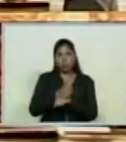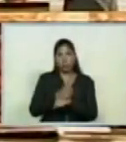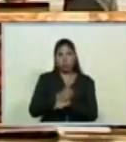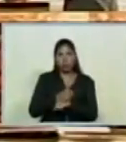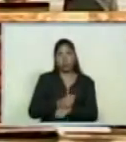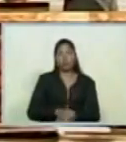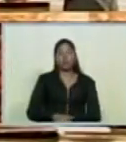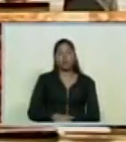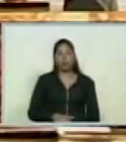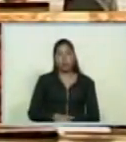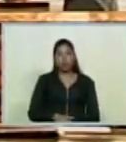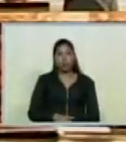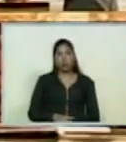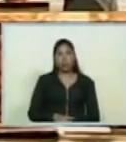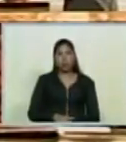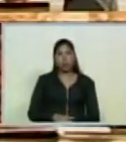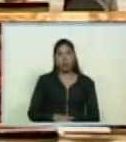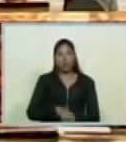entidades federales.